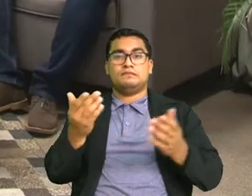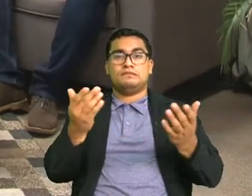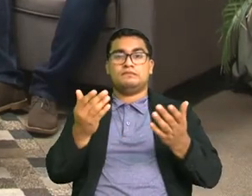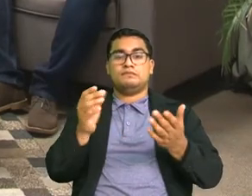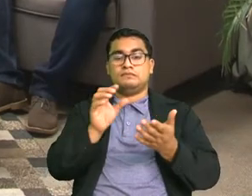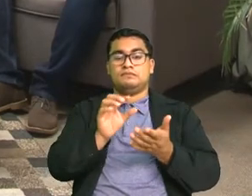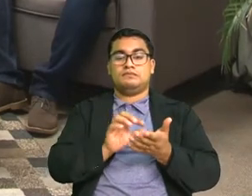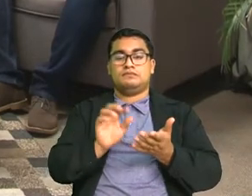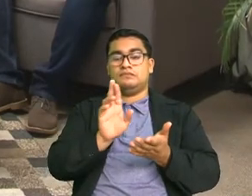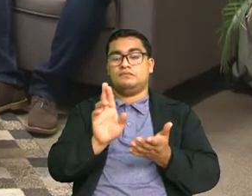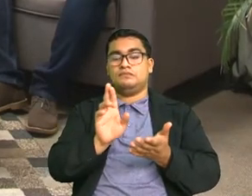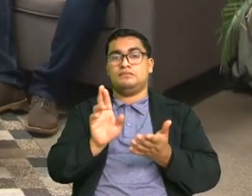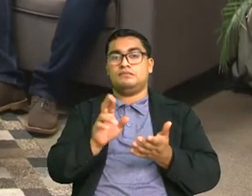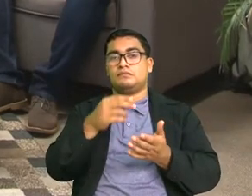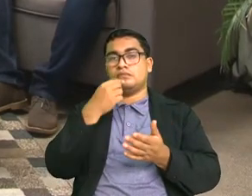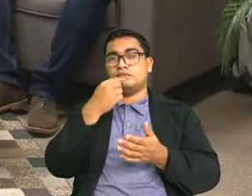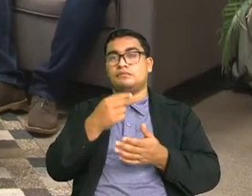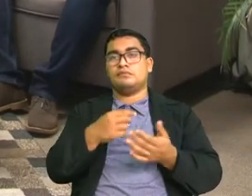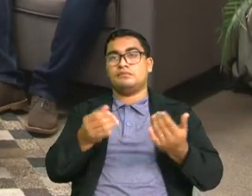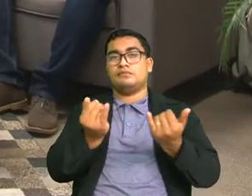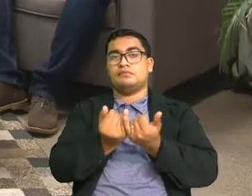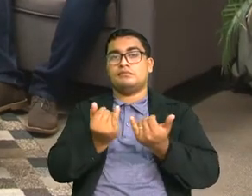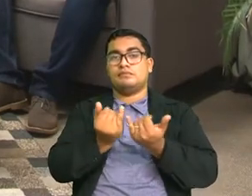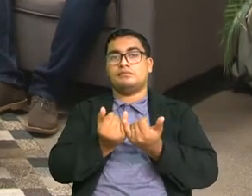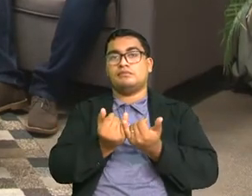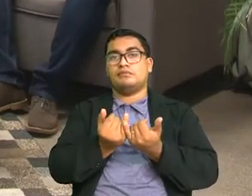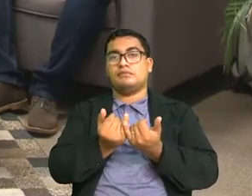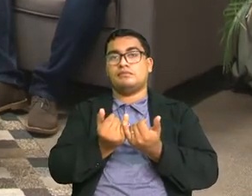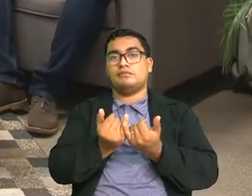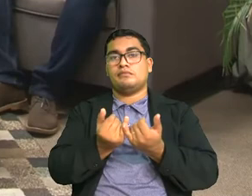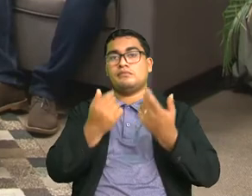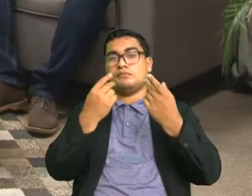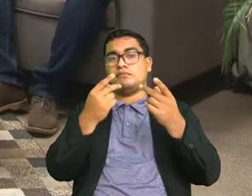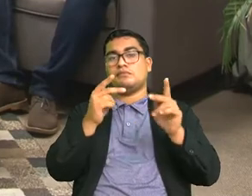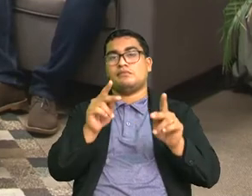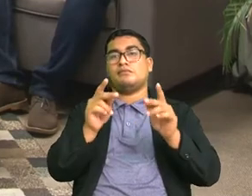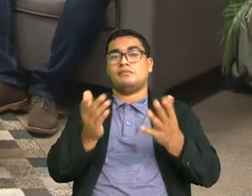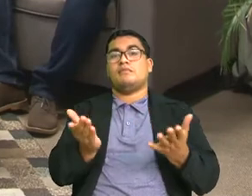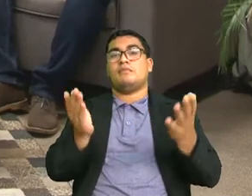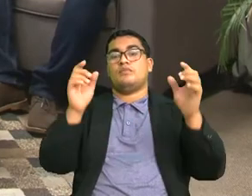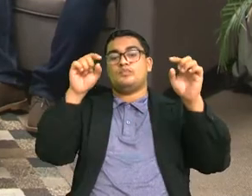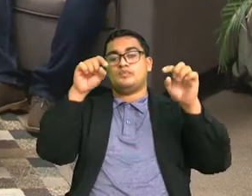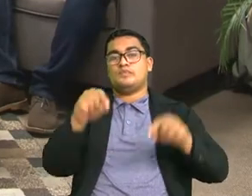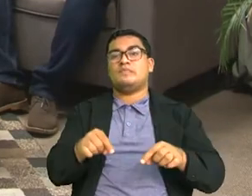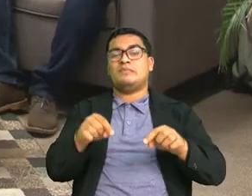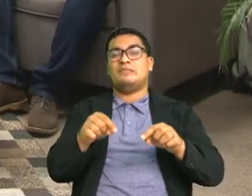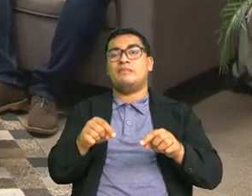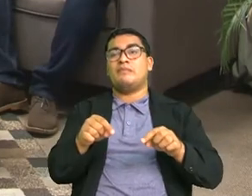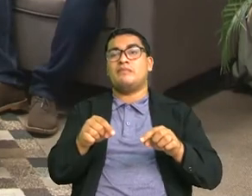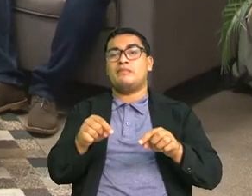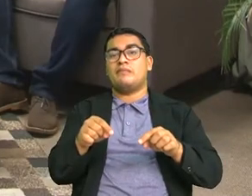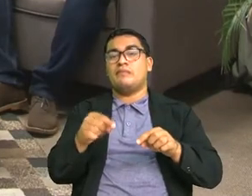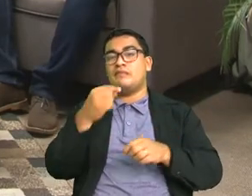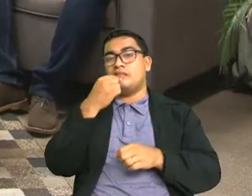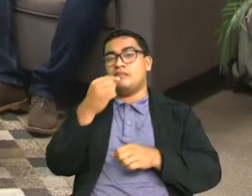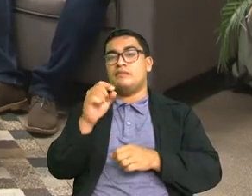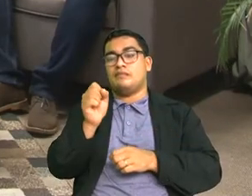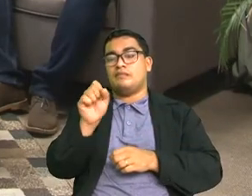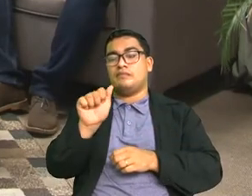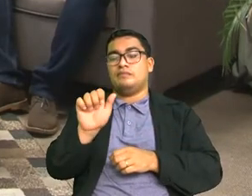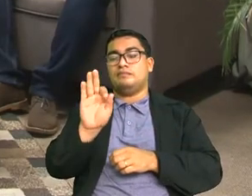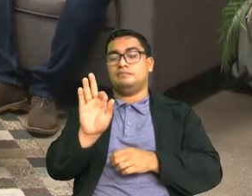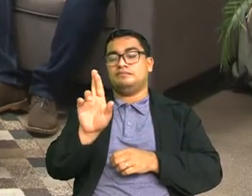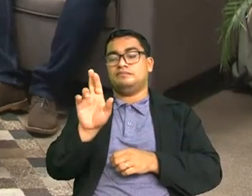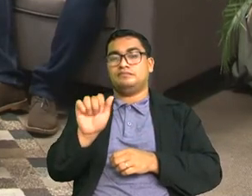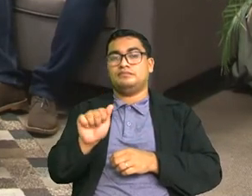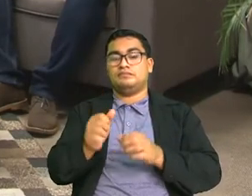ahorita una belleza mirarla muy muy sana sin embargo este ahora que vamos a entrar en tafalla de la zafra de la cosecha tenemos que cuidarnos